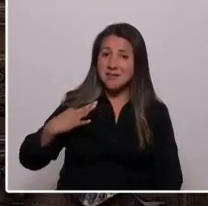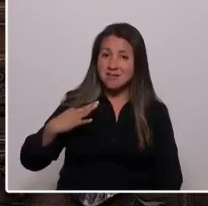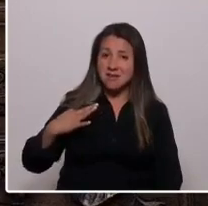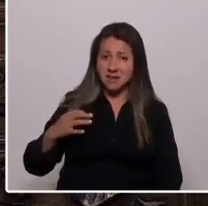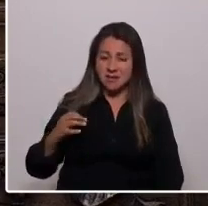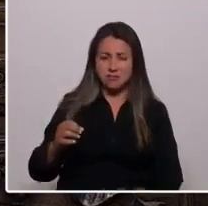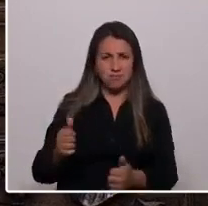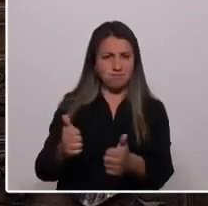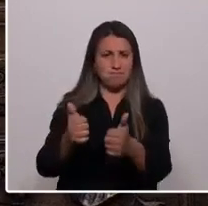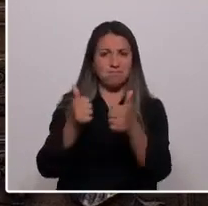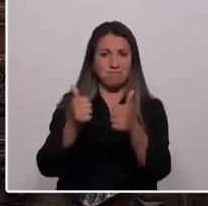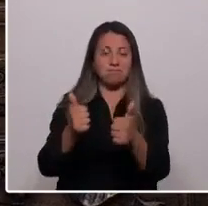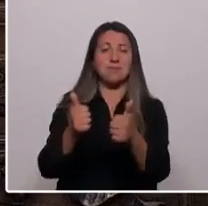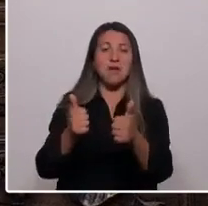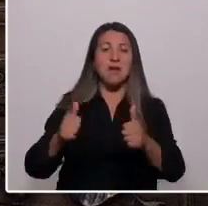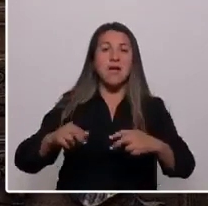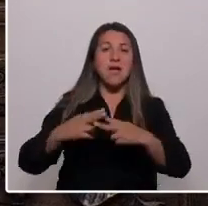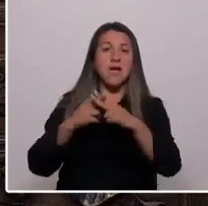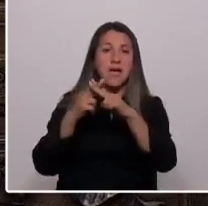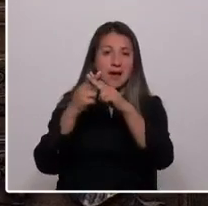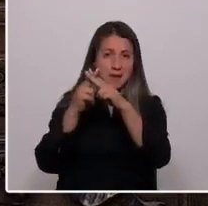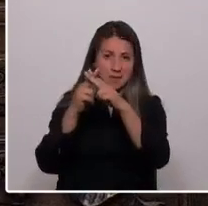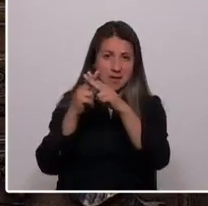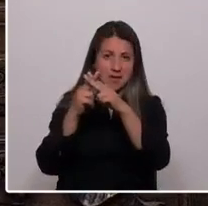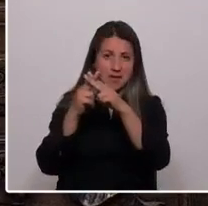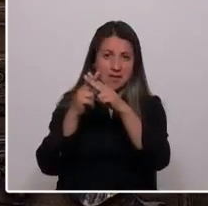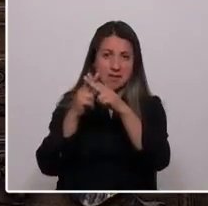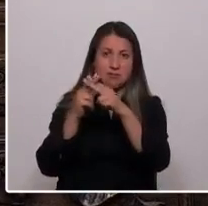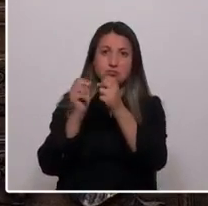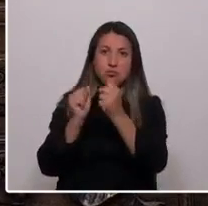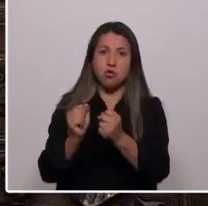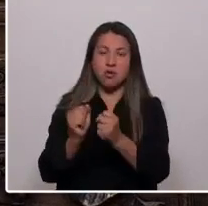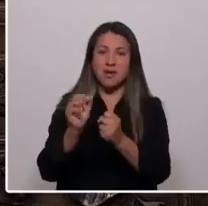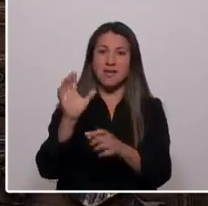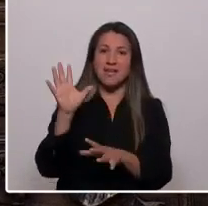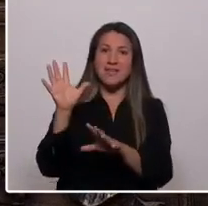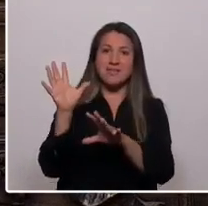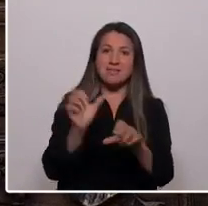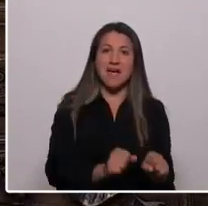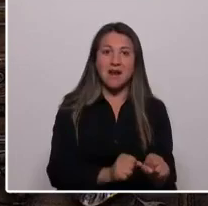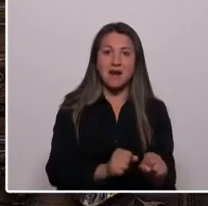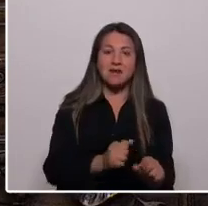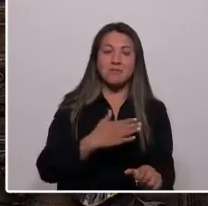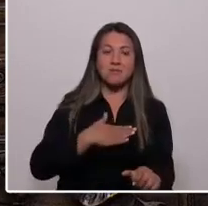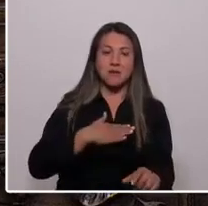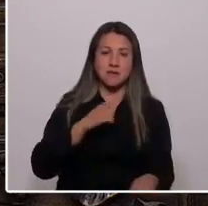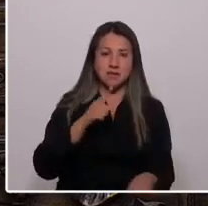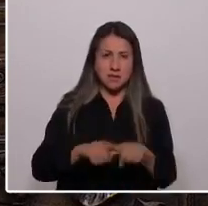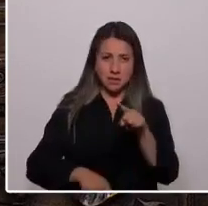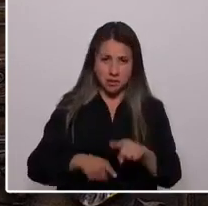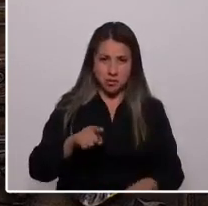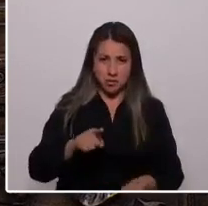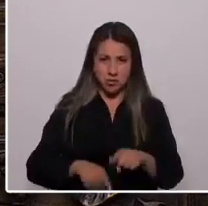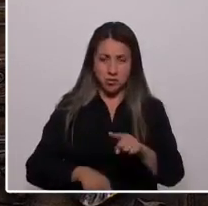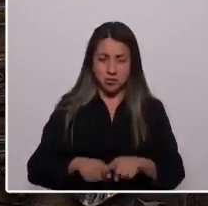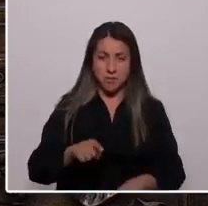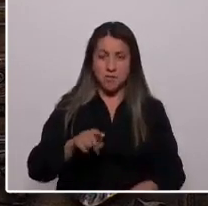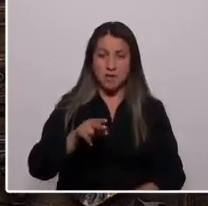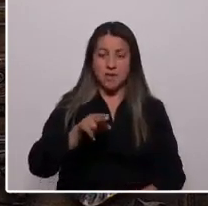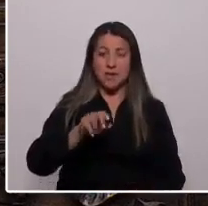herramienta de apropiación de nuestro territorio el renuvion